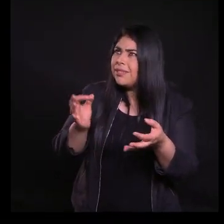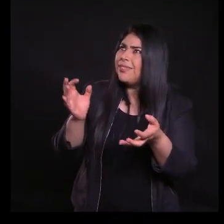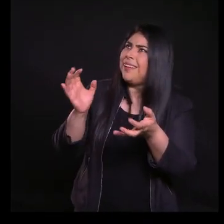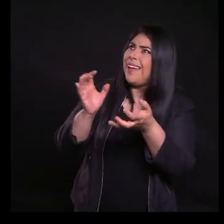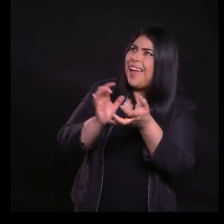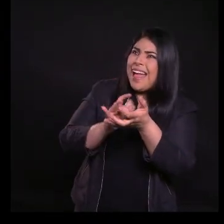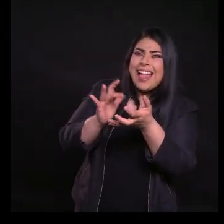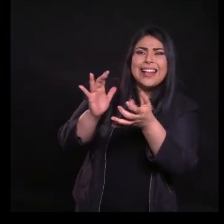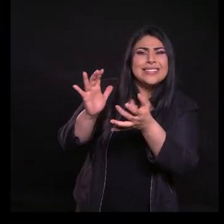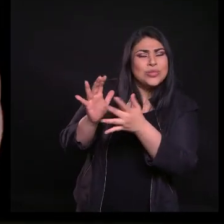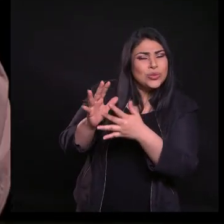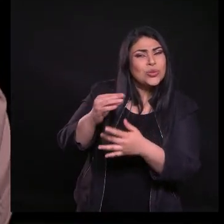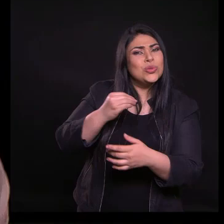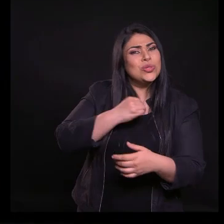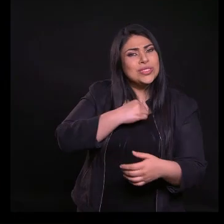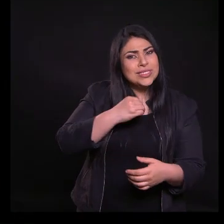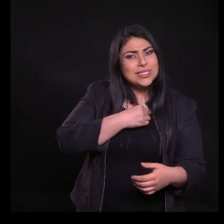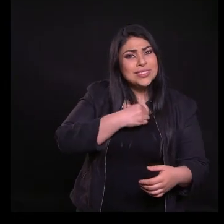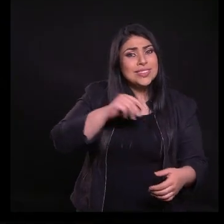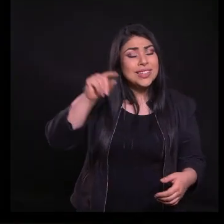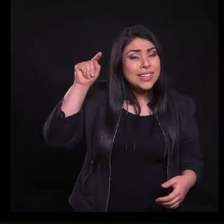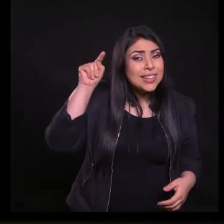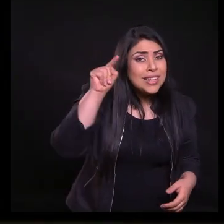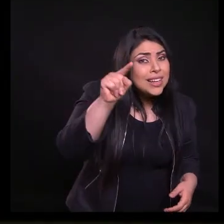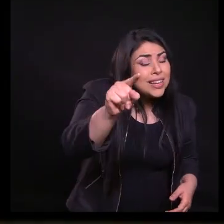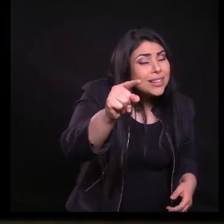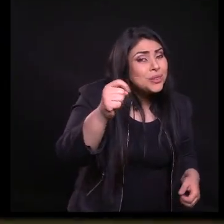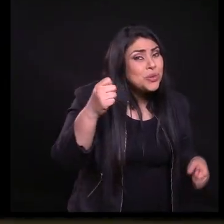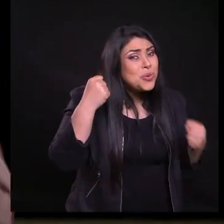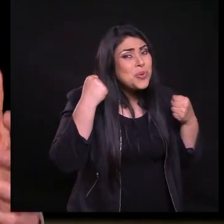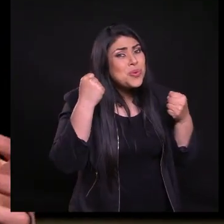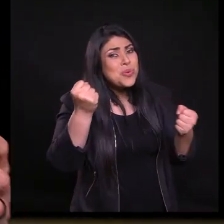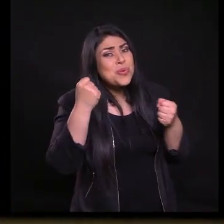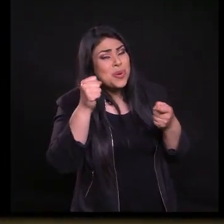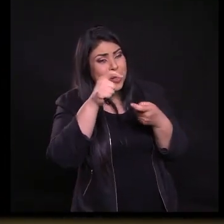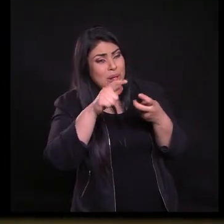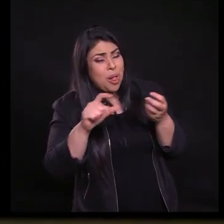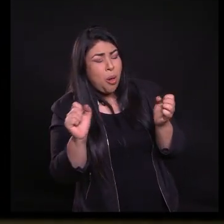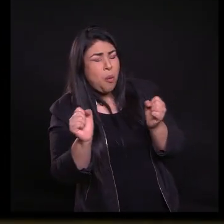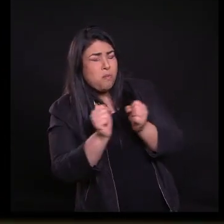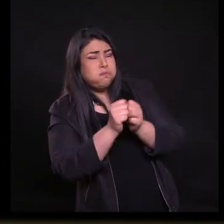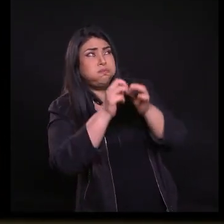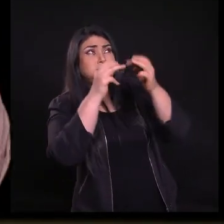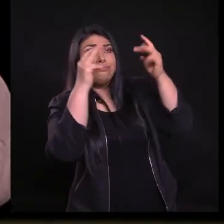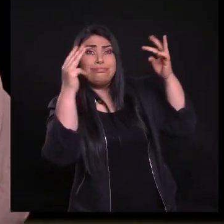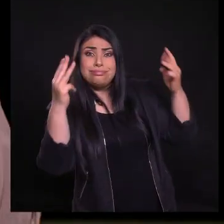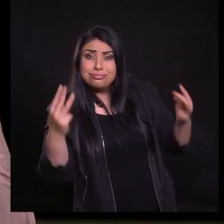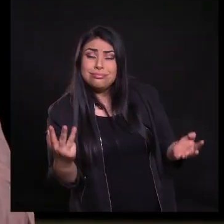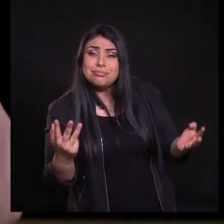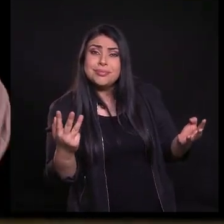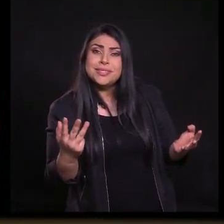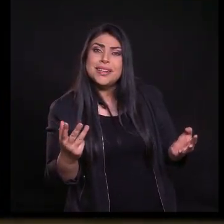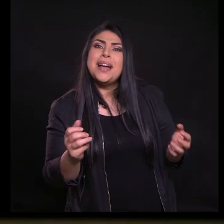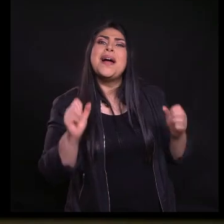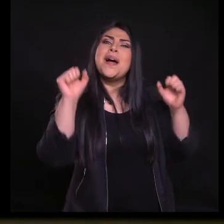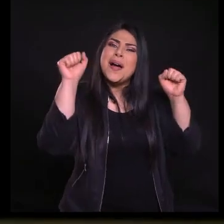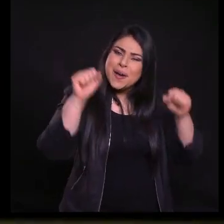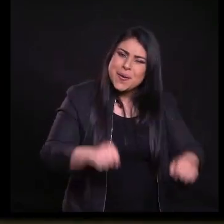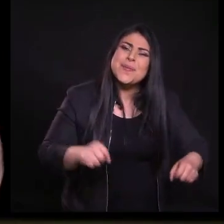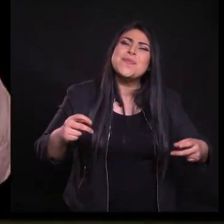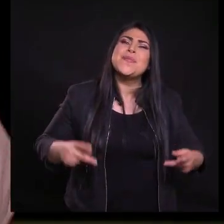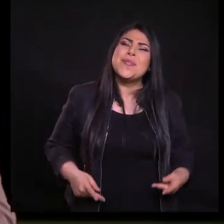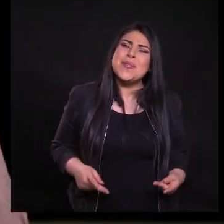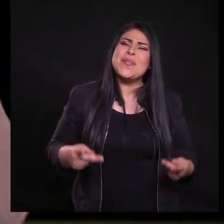que tú empieces a hacer cosas grandiosas y sobrenaturales para vivir la vida